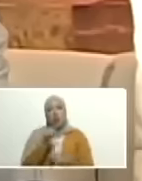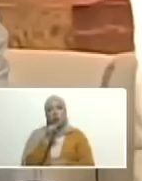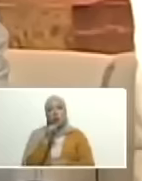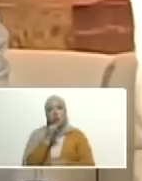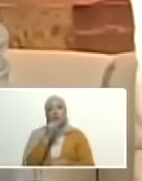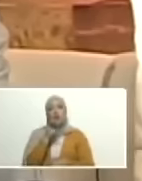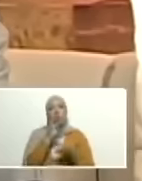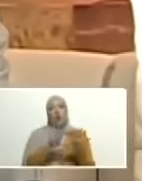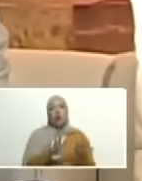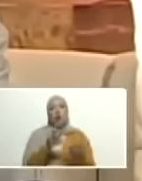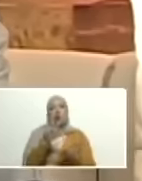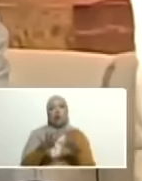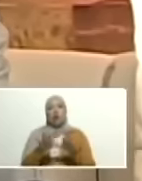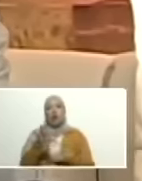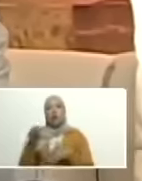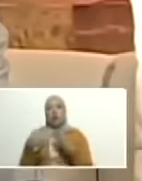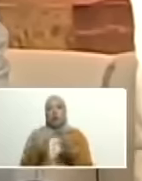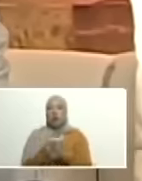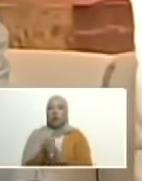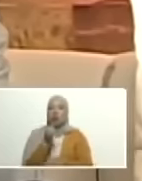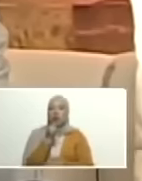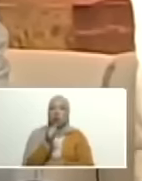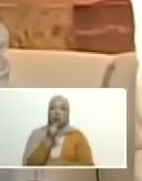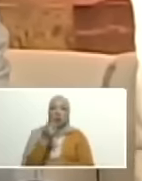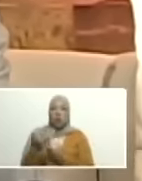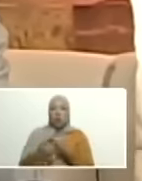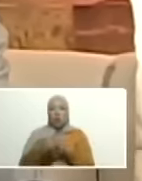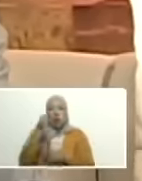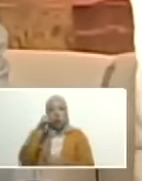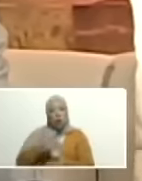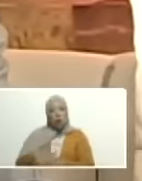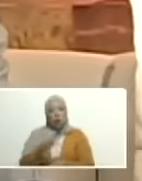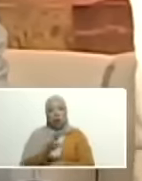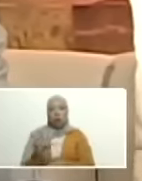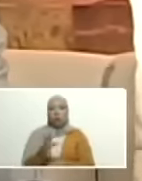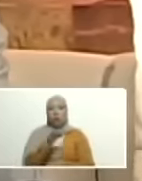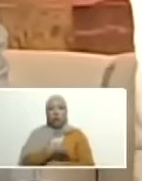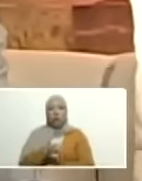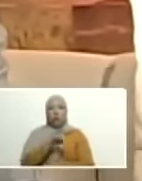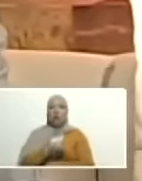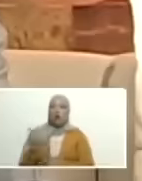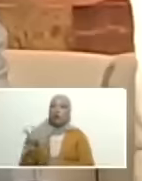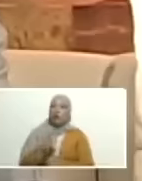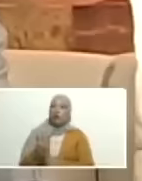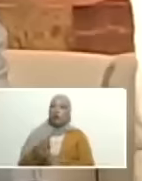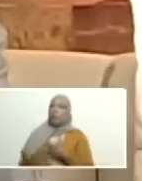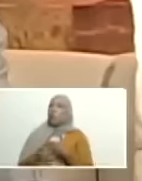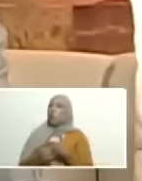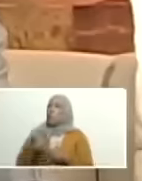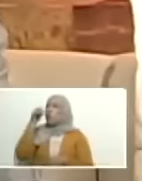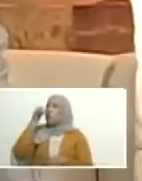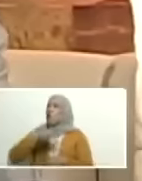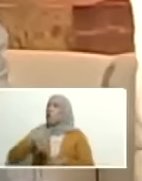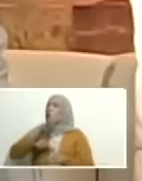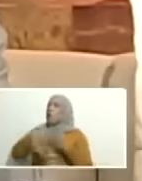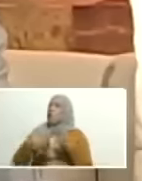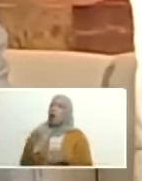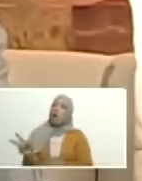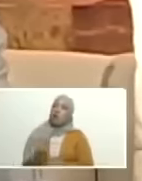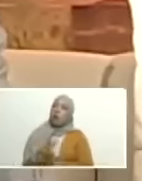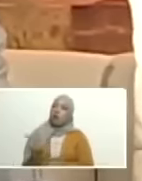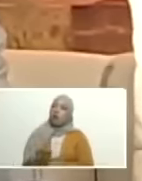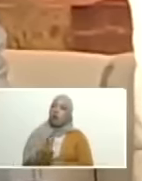de 930 sanciones contra el cuerpo económico y social de Venezuela, contra todos los venezolanos y venezolanas.